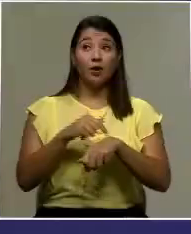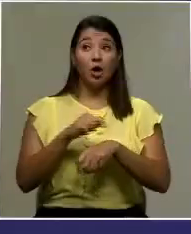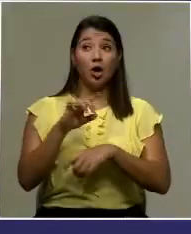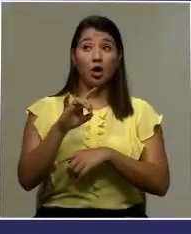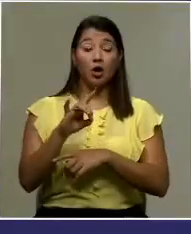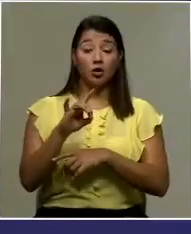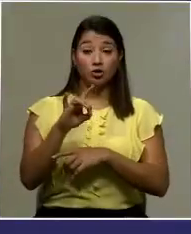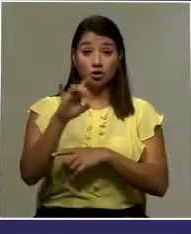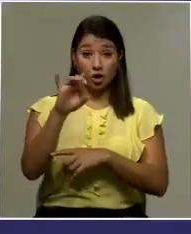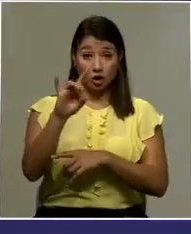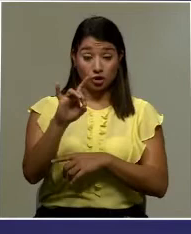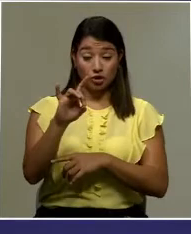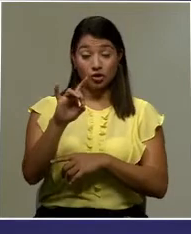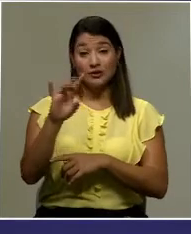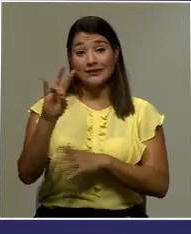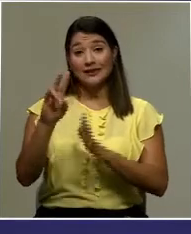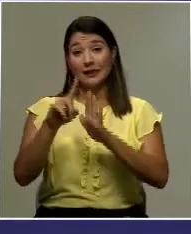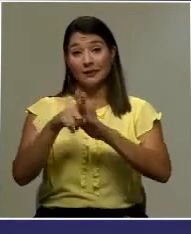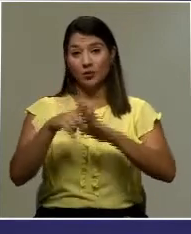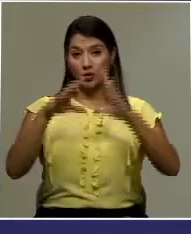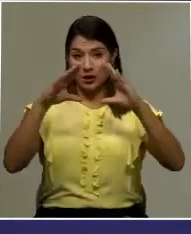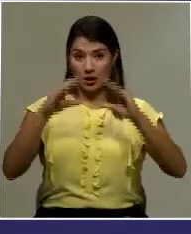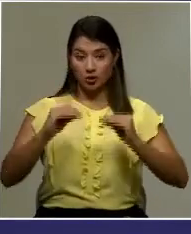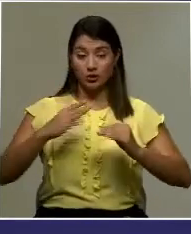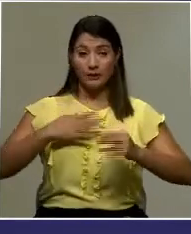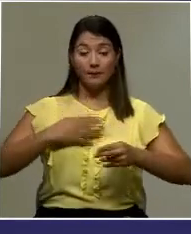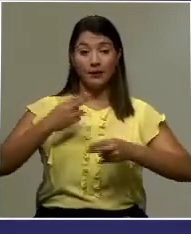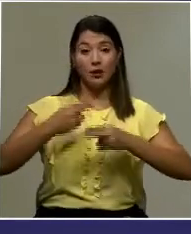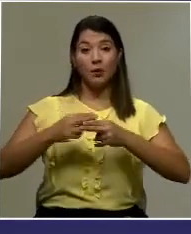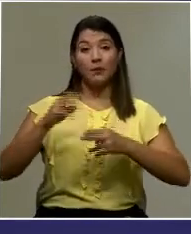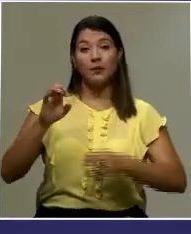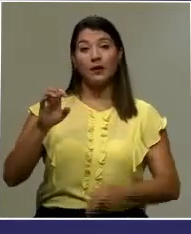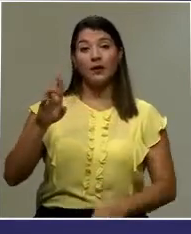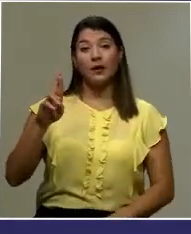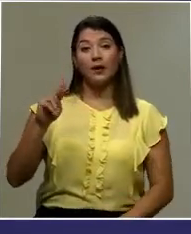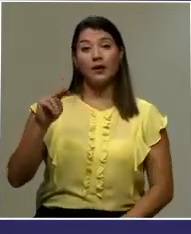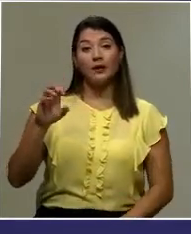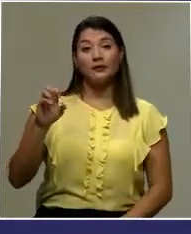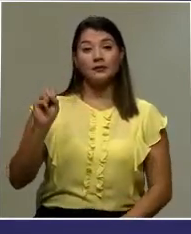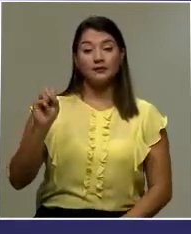con 7 minutos. Soy Ernesto Rivera.